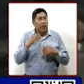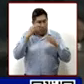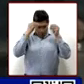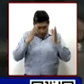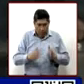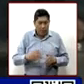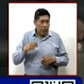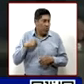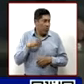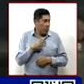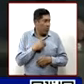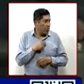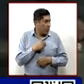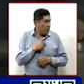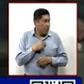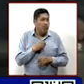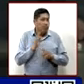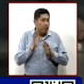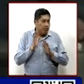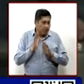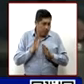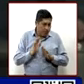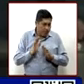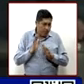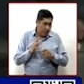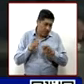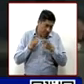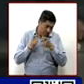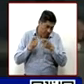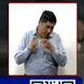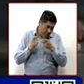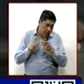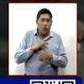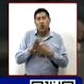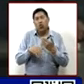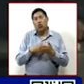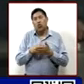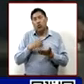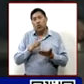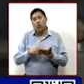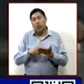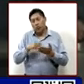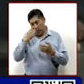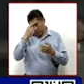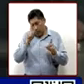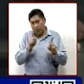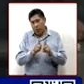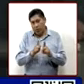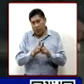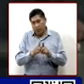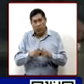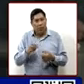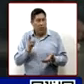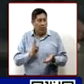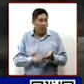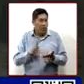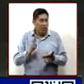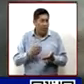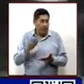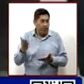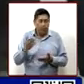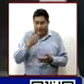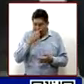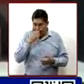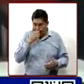que nosotros vamos a ser cautelosos y vigilantes de todos estos acuerdos que se han firmado con esta primera cartera de